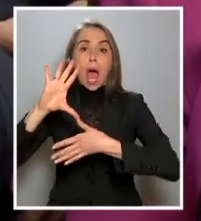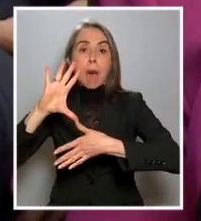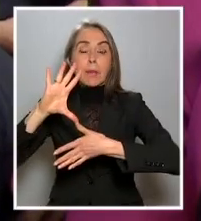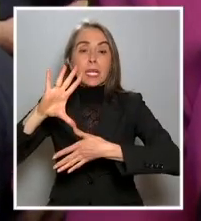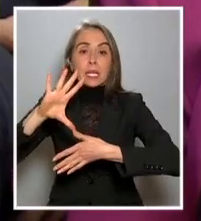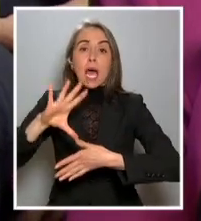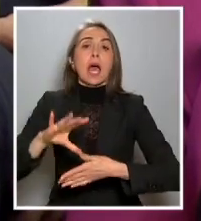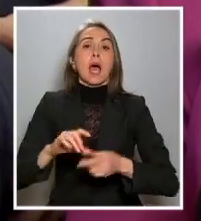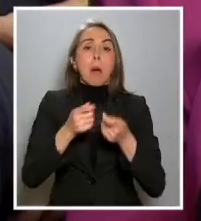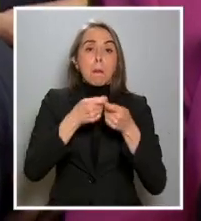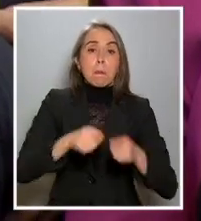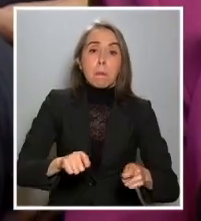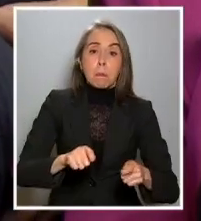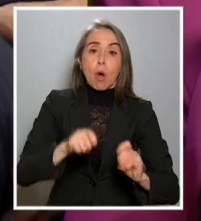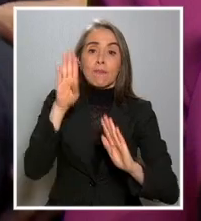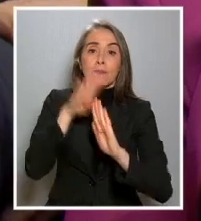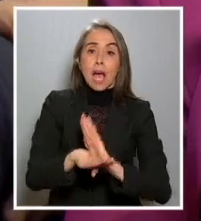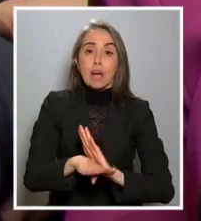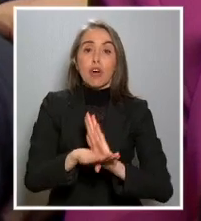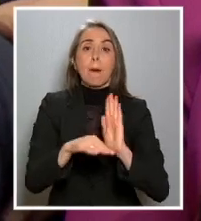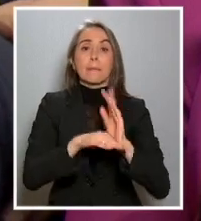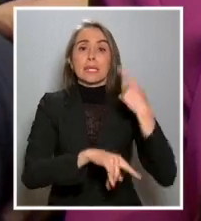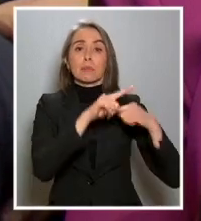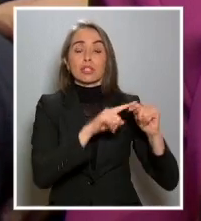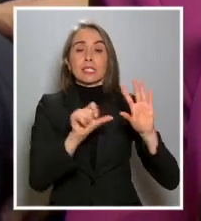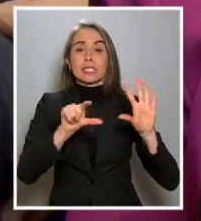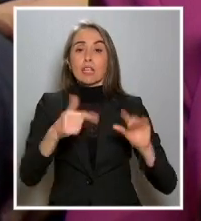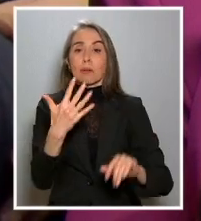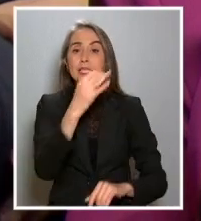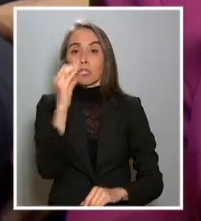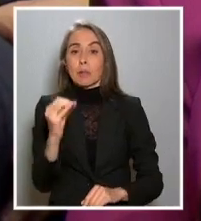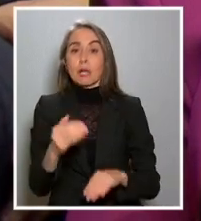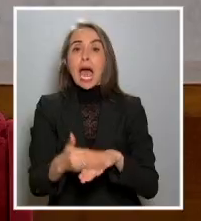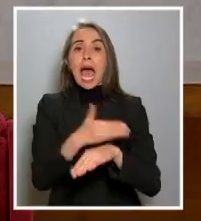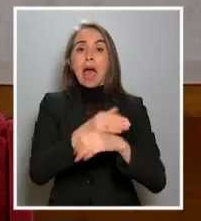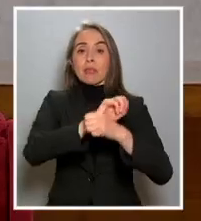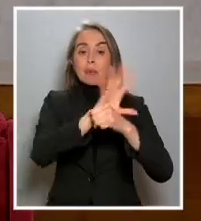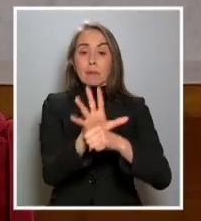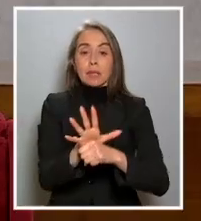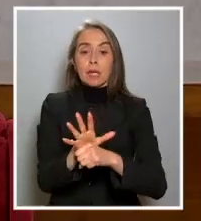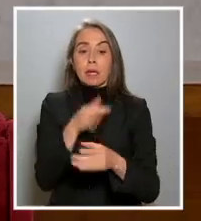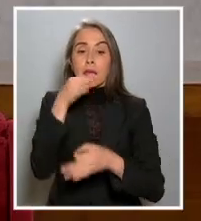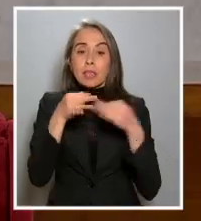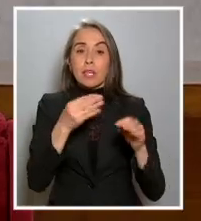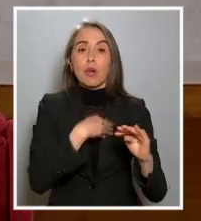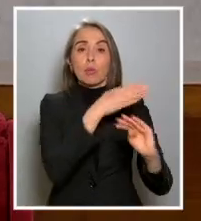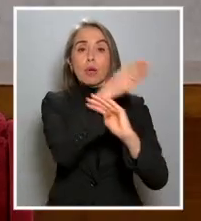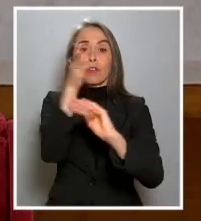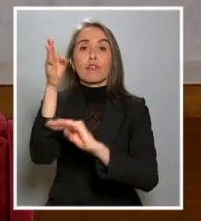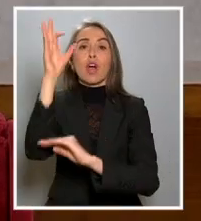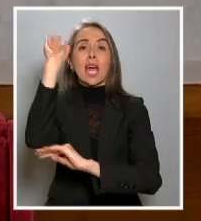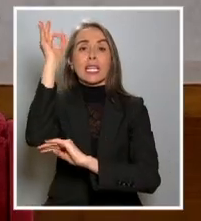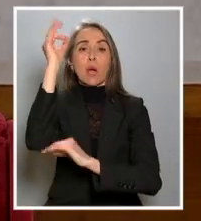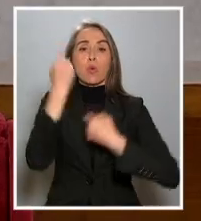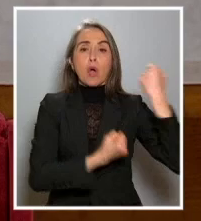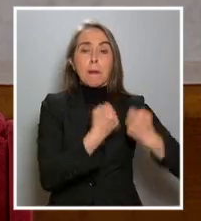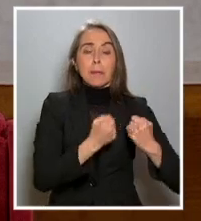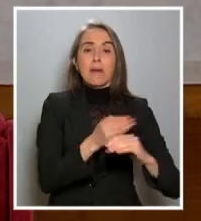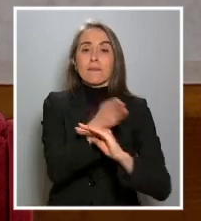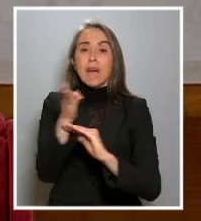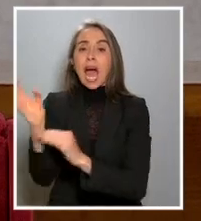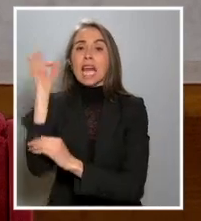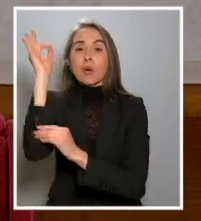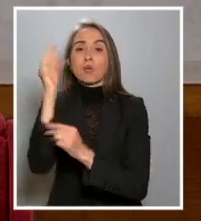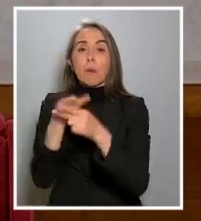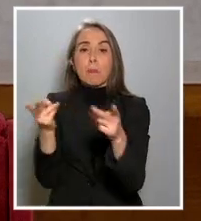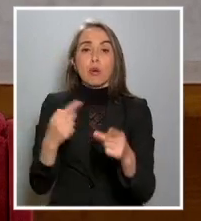disminuyó a un mínimo histórico del 6,5%, por debajo de las cifras prepandemia. En esto lo he dicho en diferentes foros empresariales y en diferentes espacios públicos.